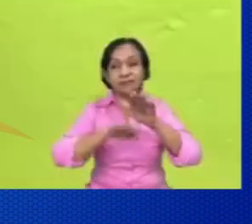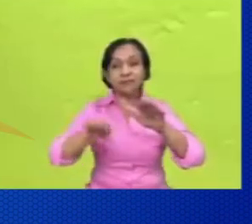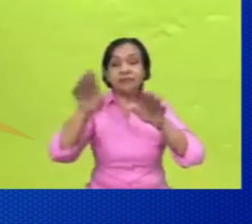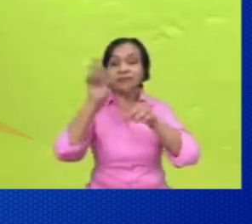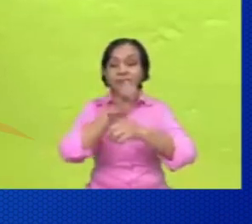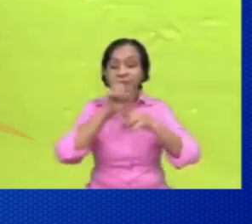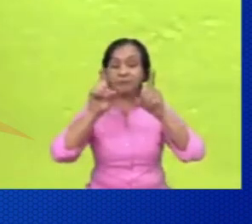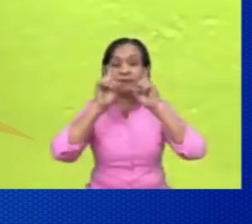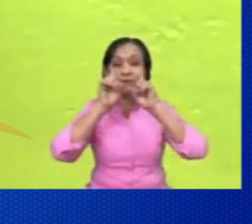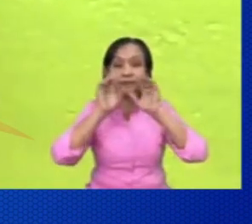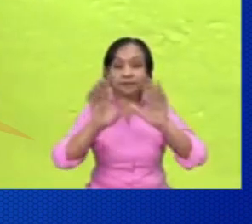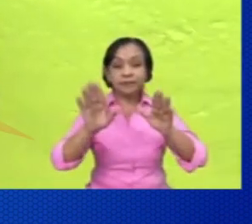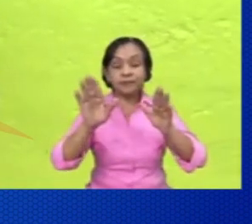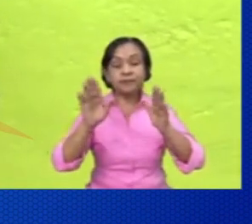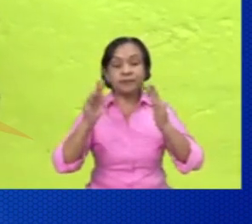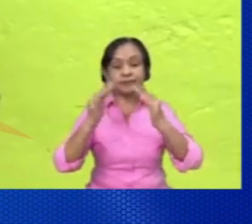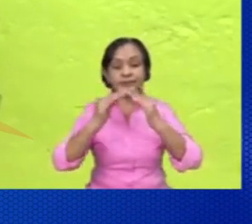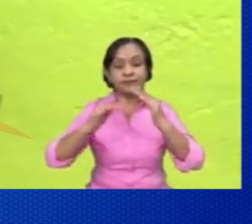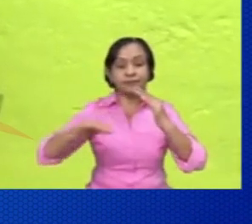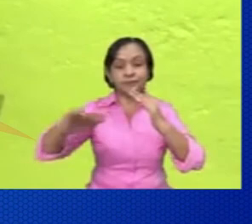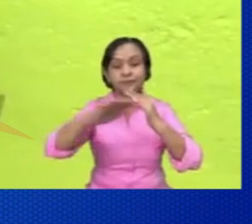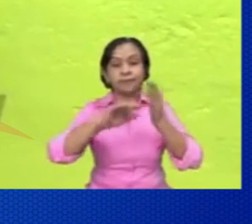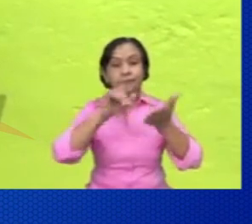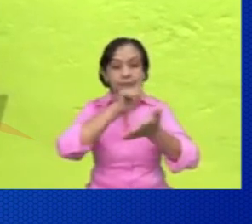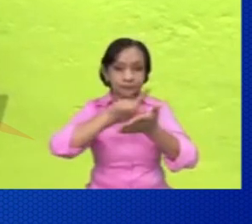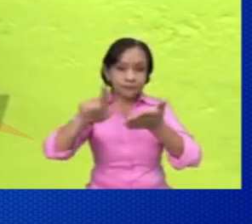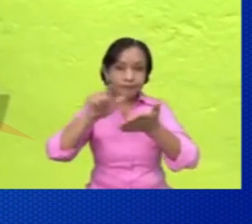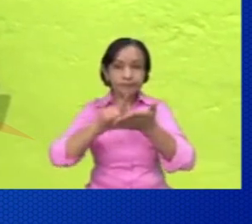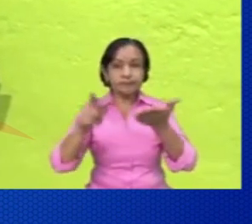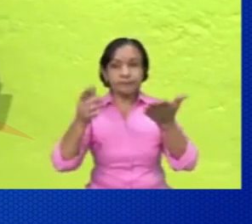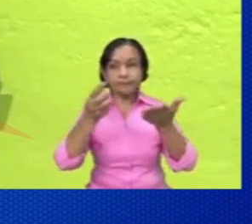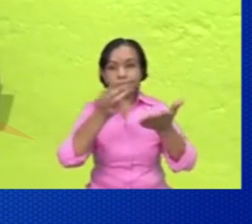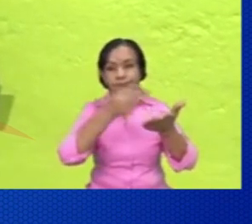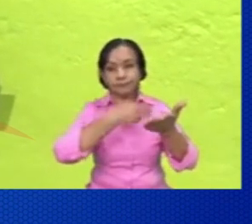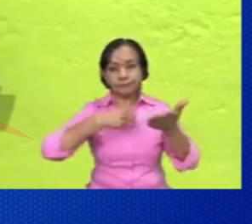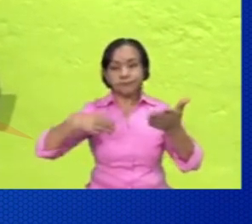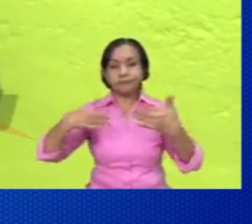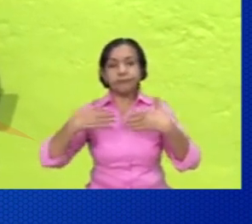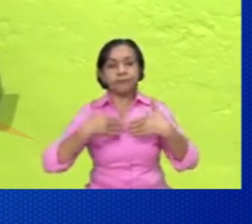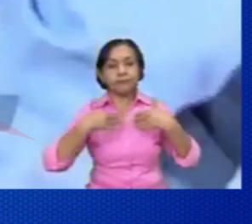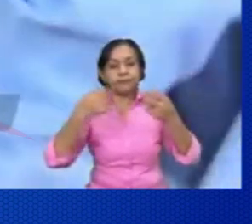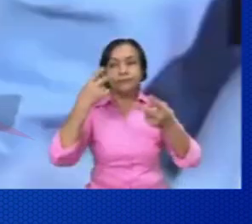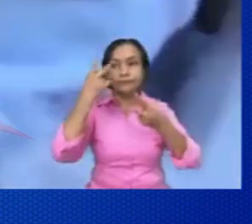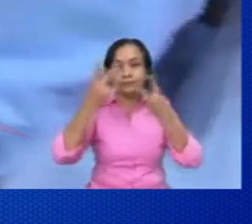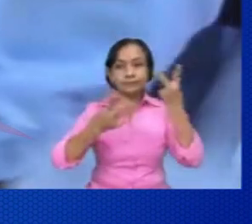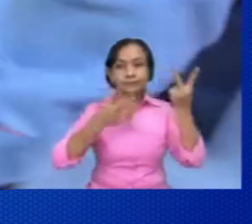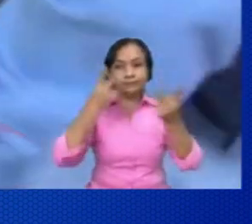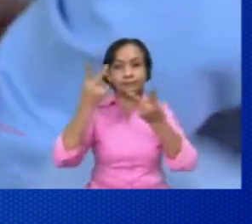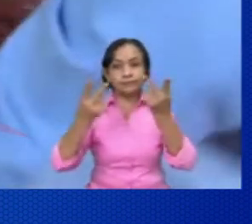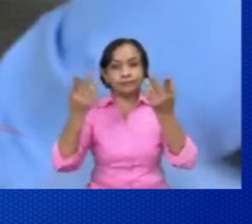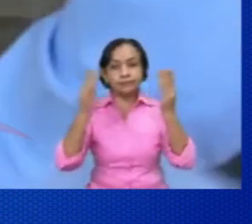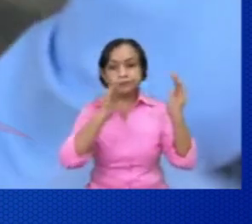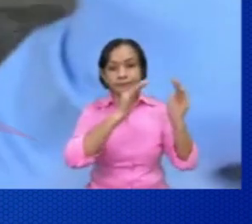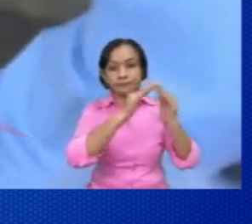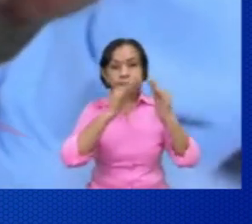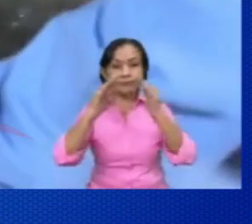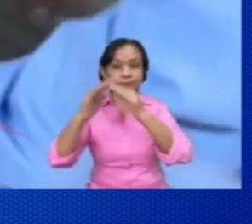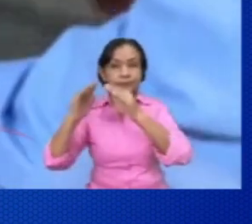cuidar nuestros patios limpios. El Ministerio de Salud hace visitas a las